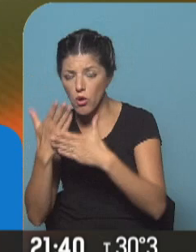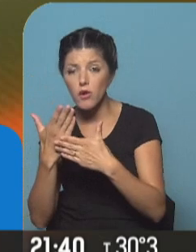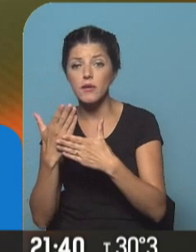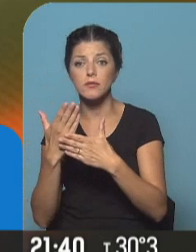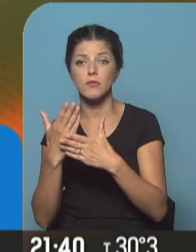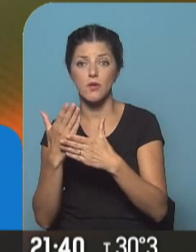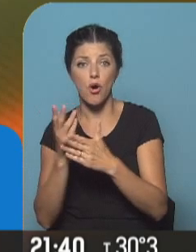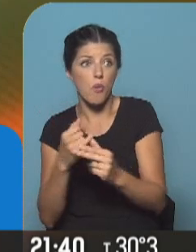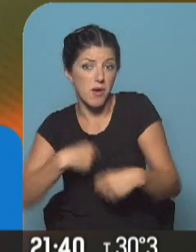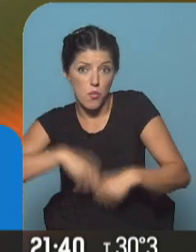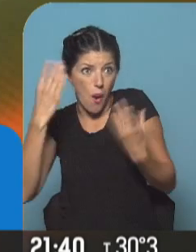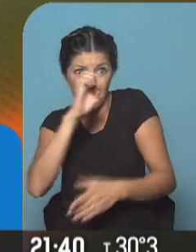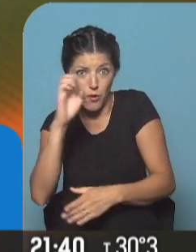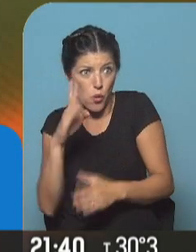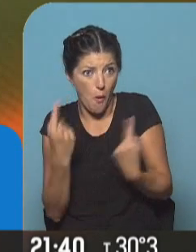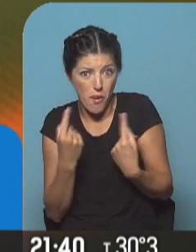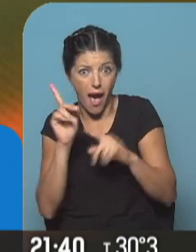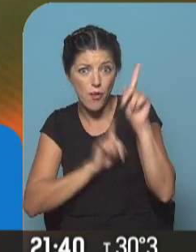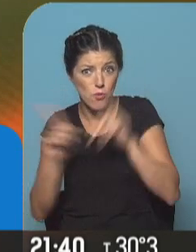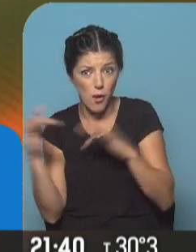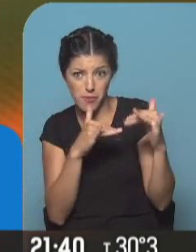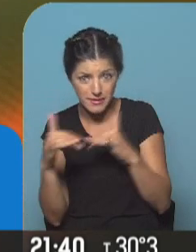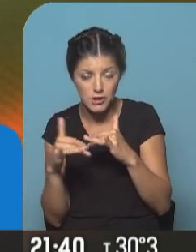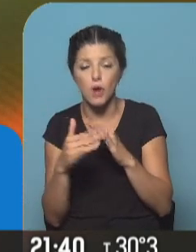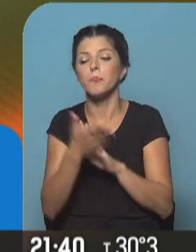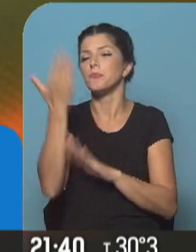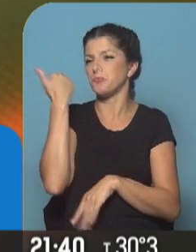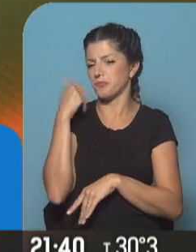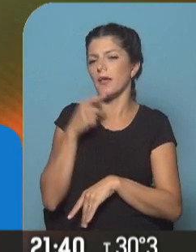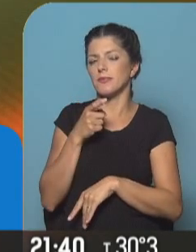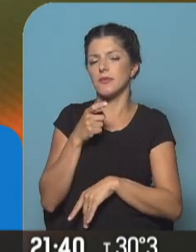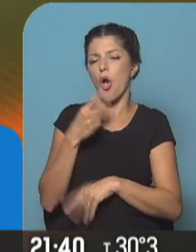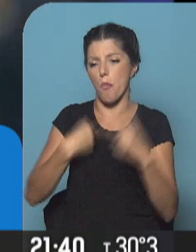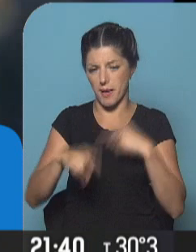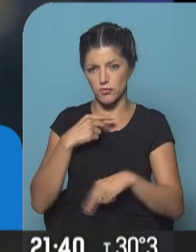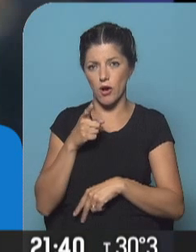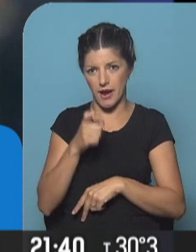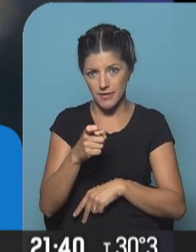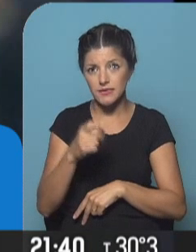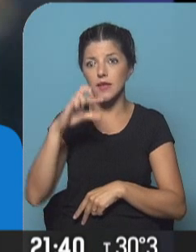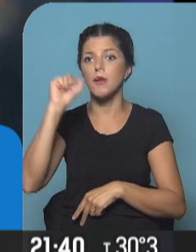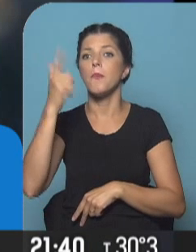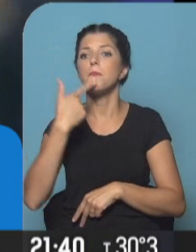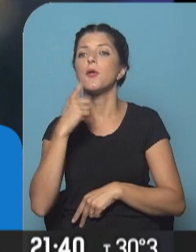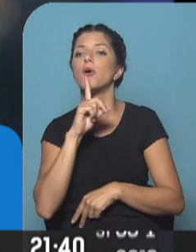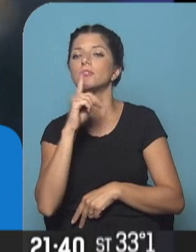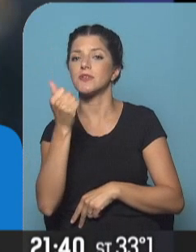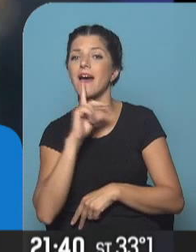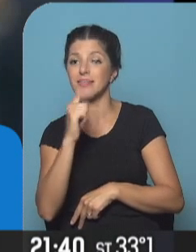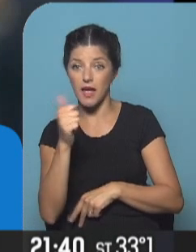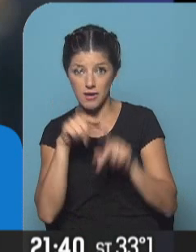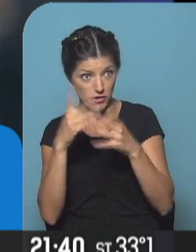cualquier equipo, el Toto, que se operó de un cáncer de próstata hace apenas 20 días y que ya estaba nuevamente en su